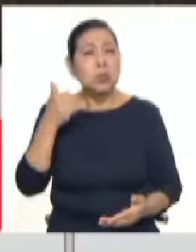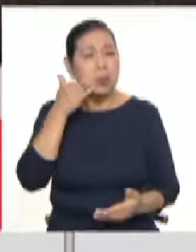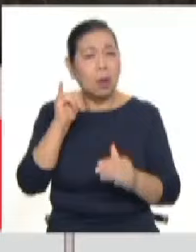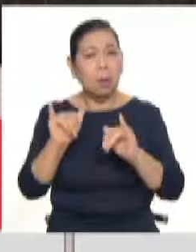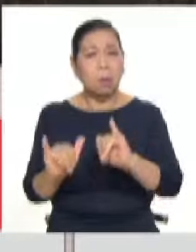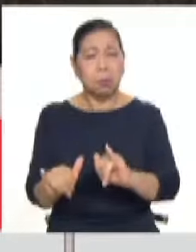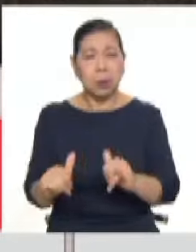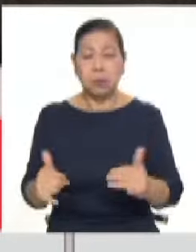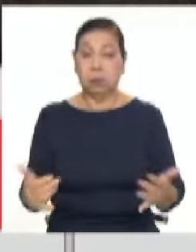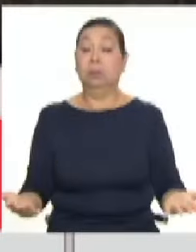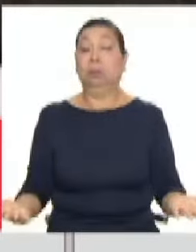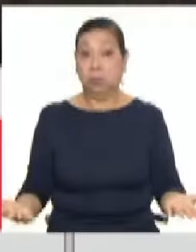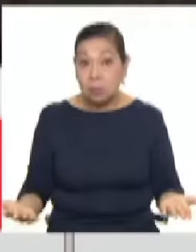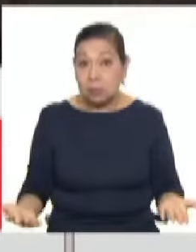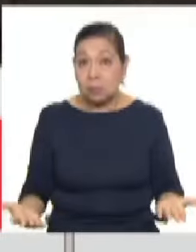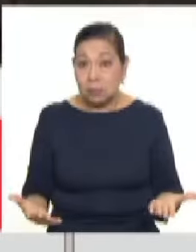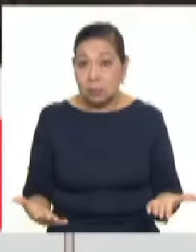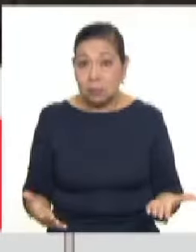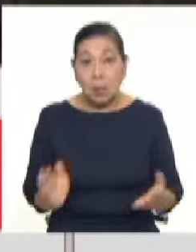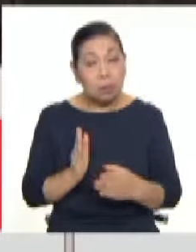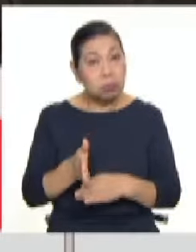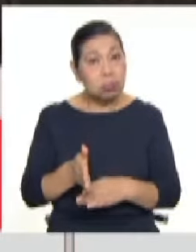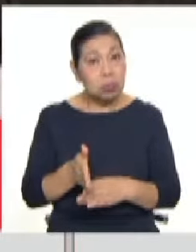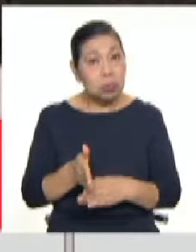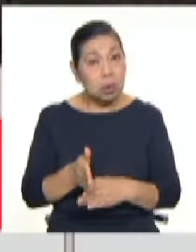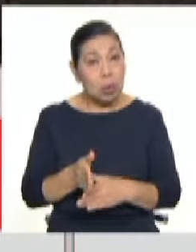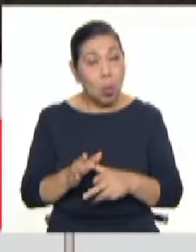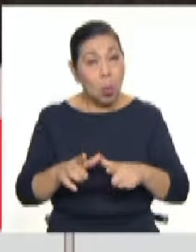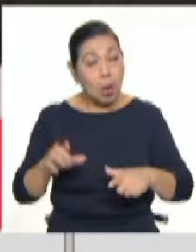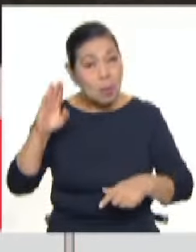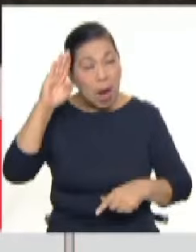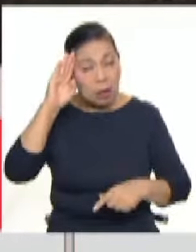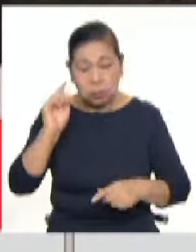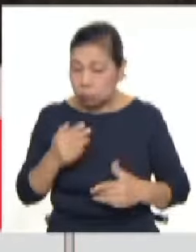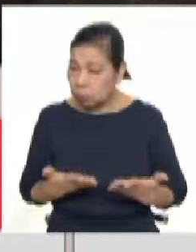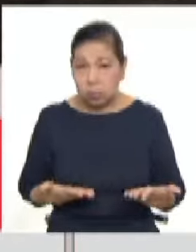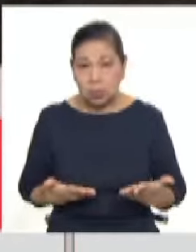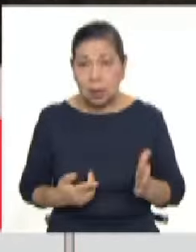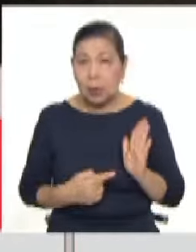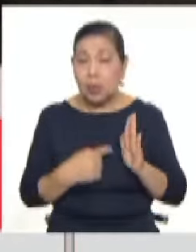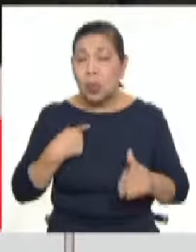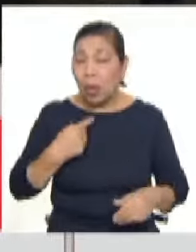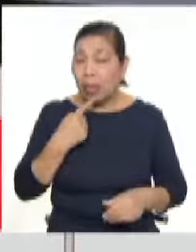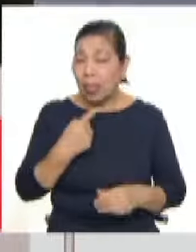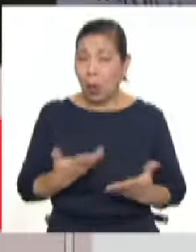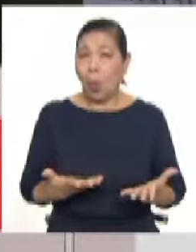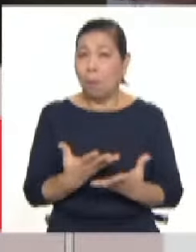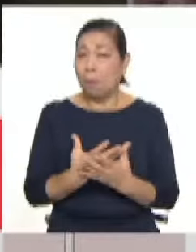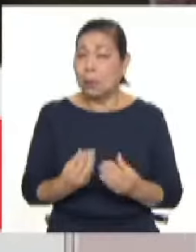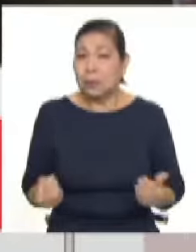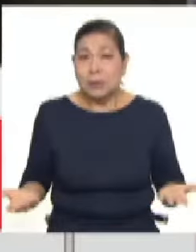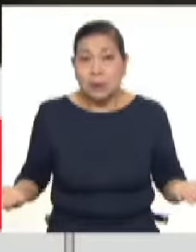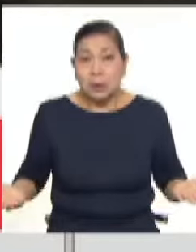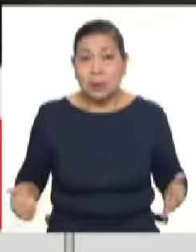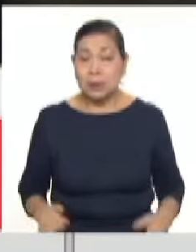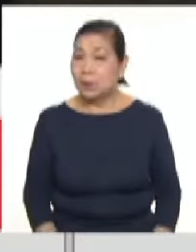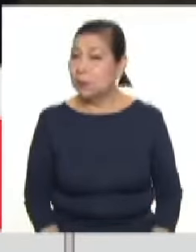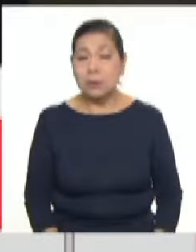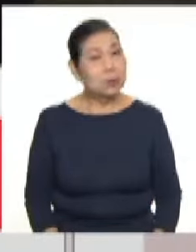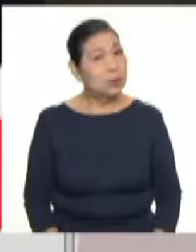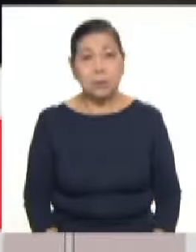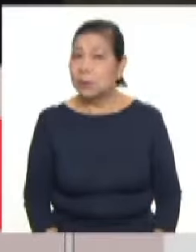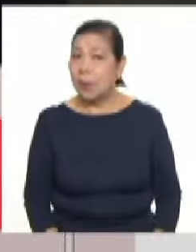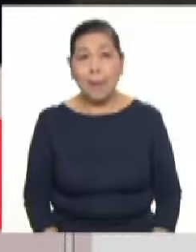celular. Entonces yo procedo a ir a la comisaría a presentar la denuncia de la desaparición en ese